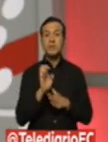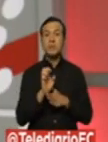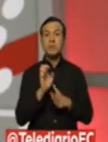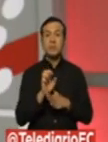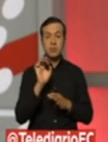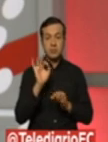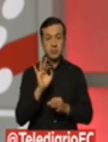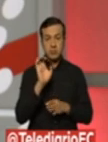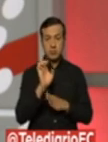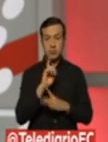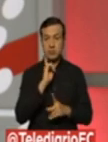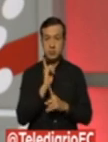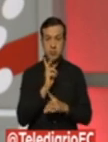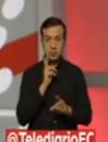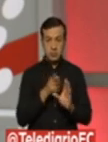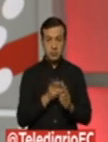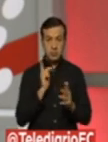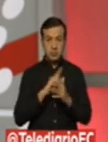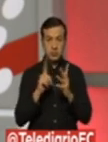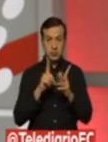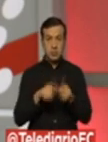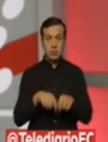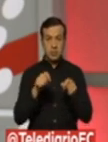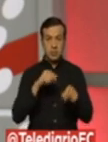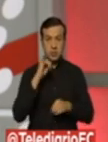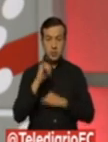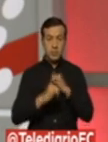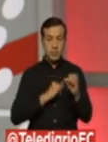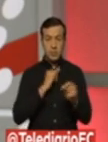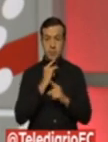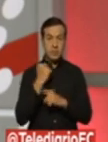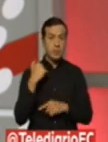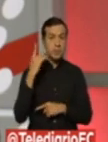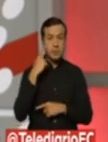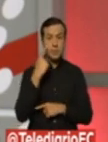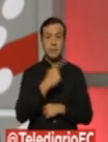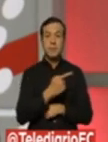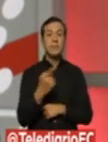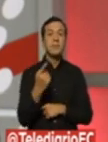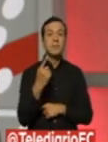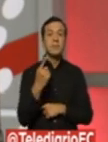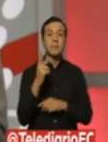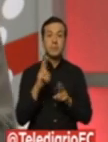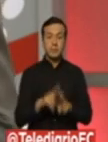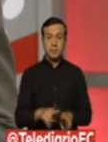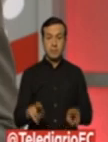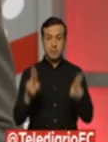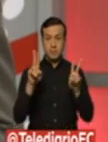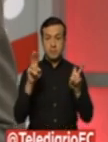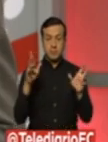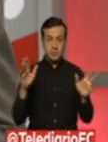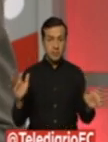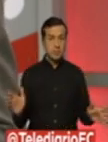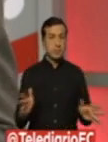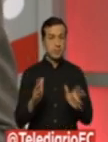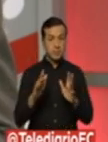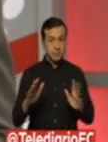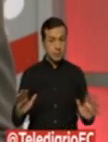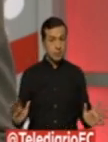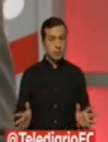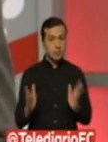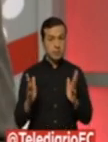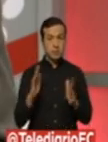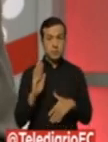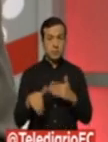es parte de varios convenios internacionales especialmente con las naciones unidas para fomentar el cumplimiento